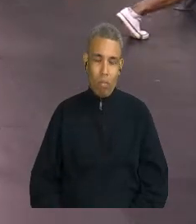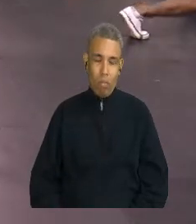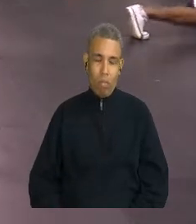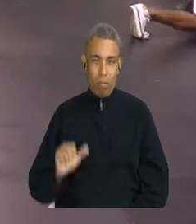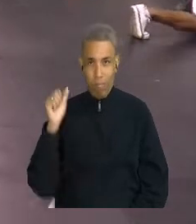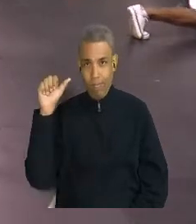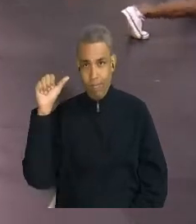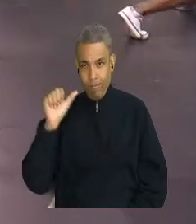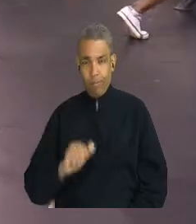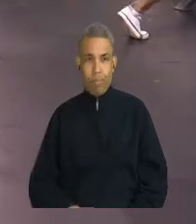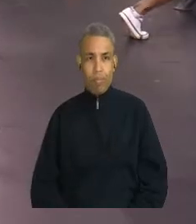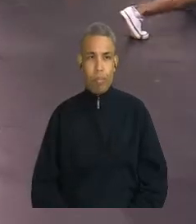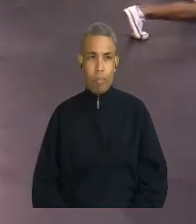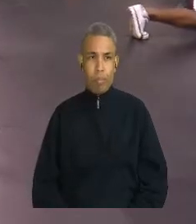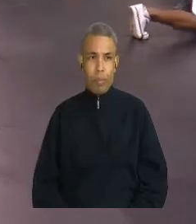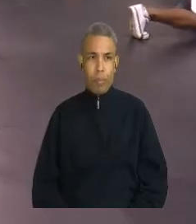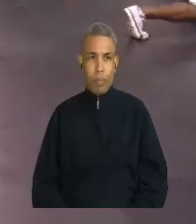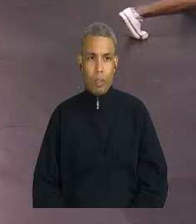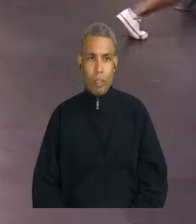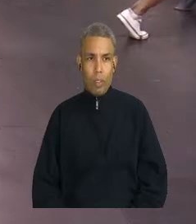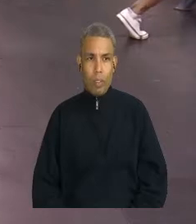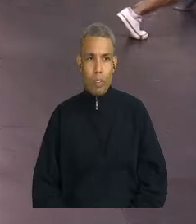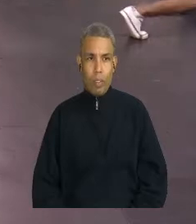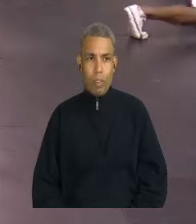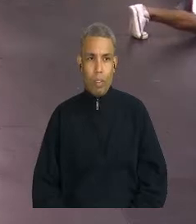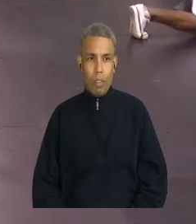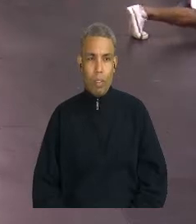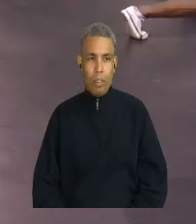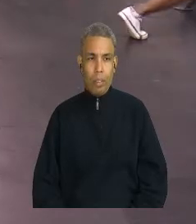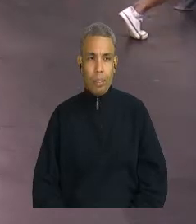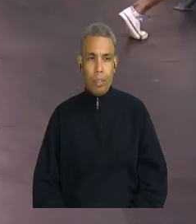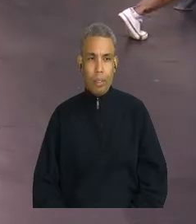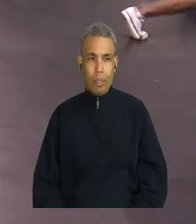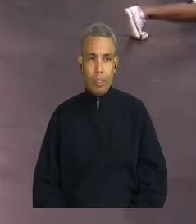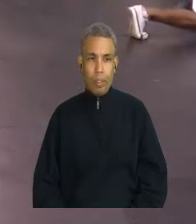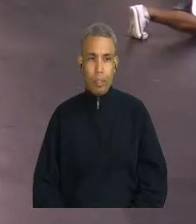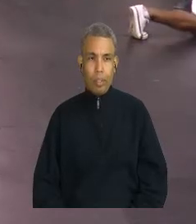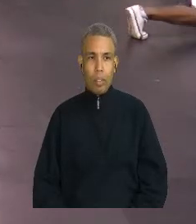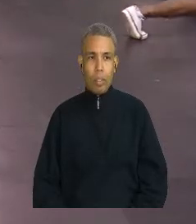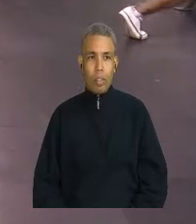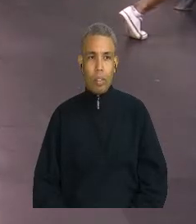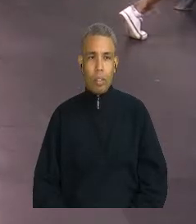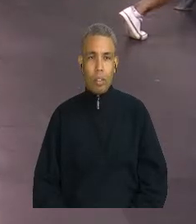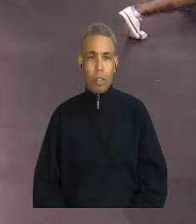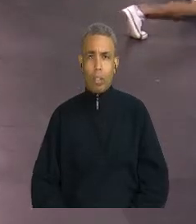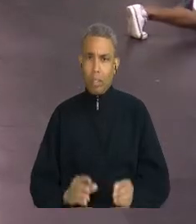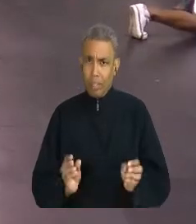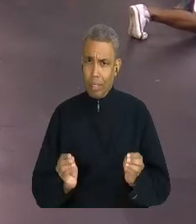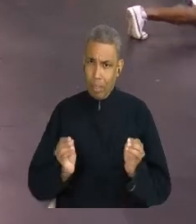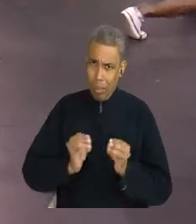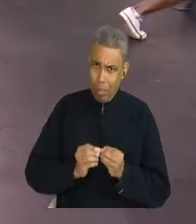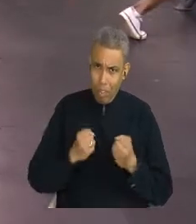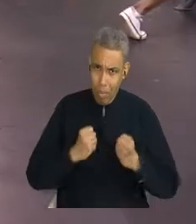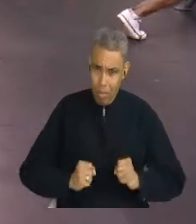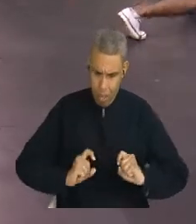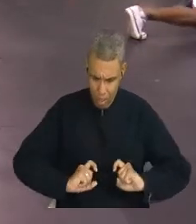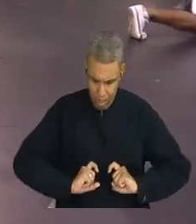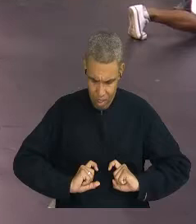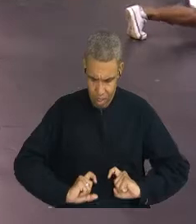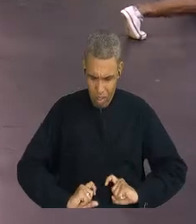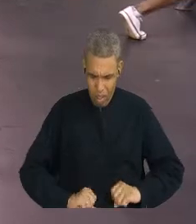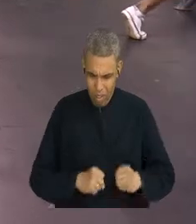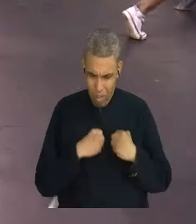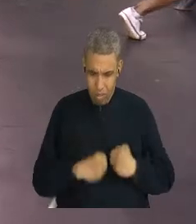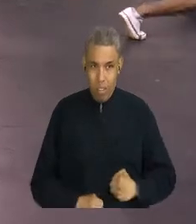y 10. Como factor, vamos a agregarle un trabajo de resistencia para darle mayor capacidad y fuerza al abdomen. Yo voy a dejar estirar las